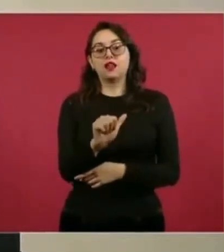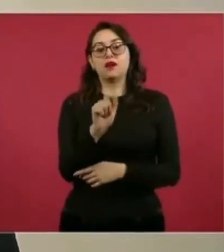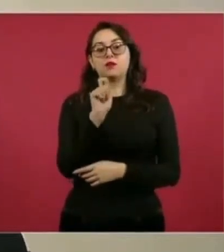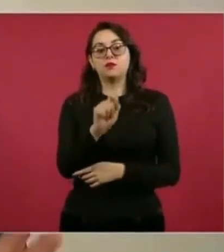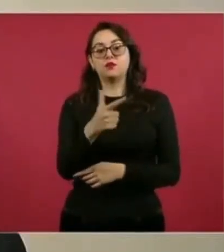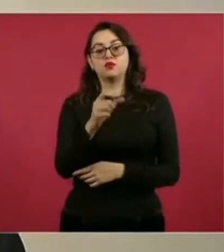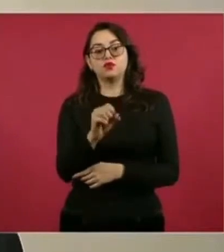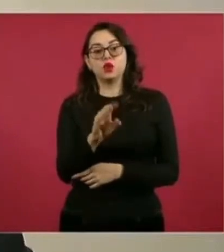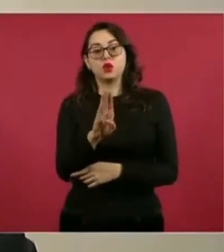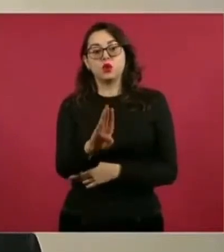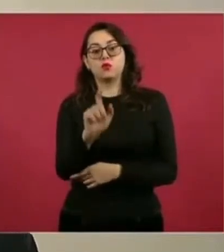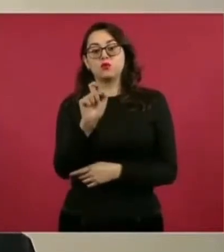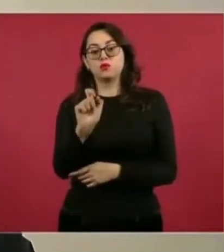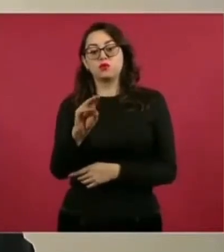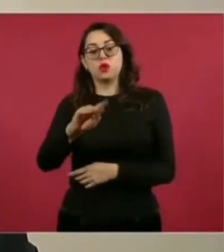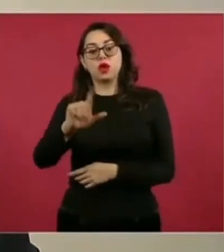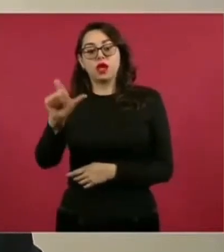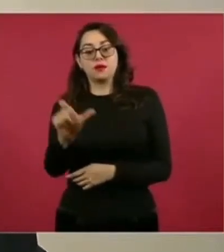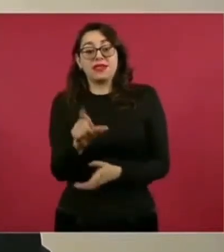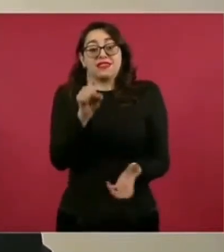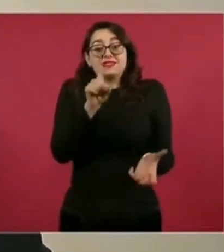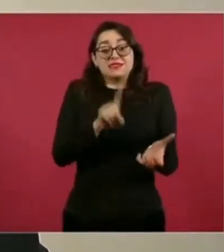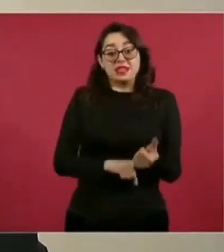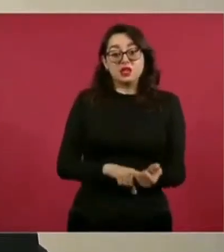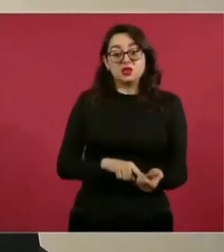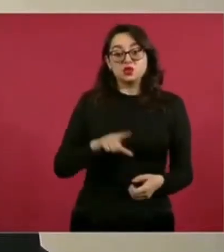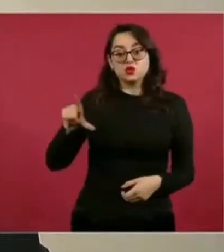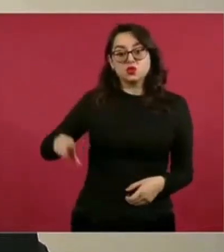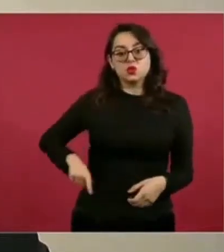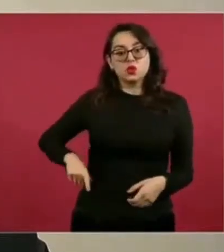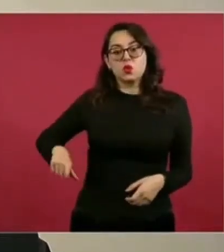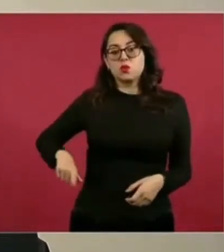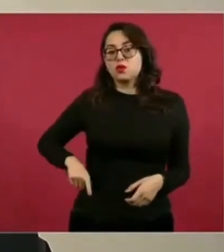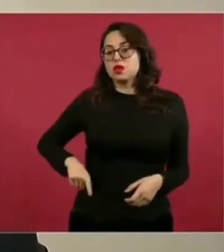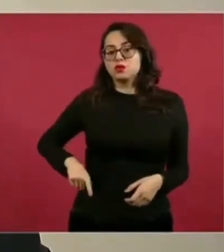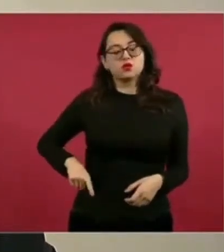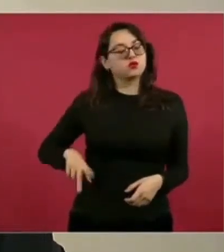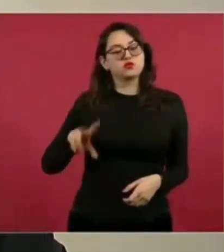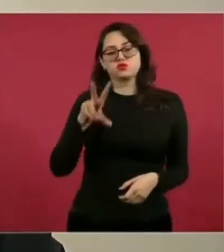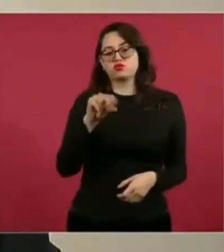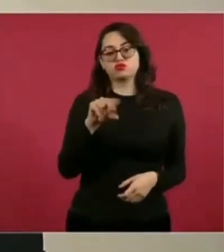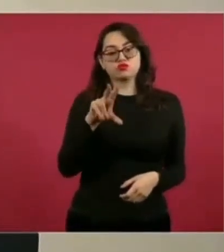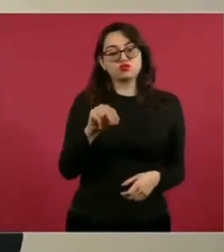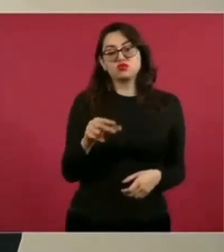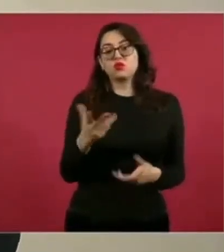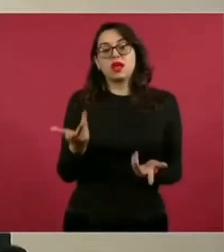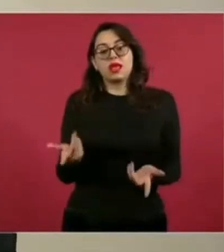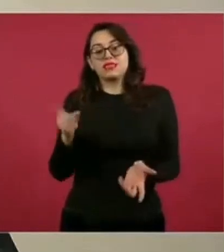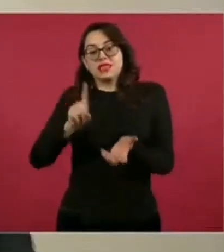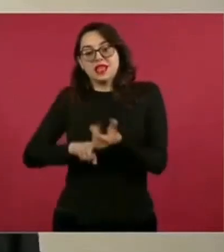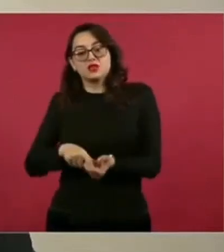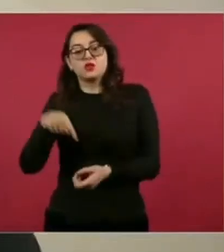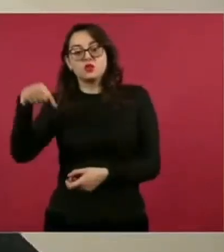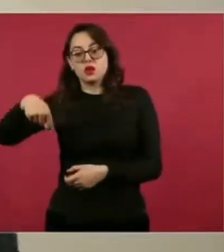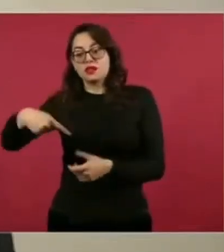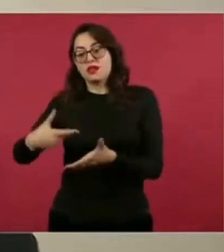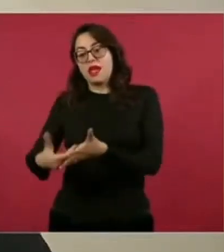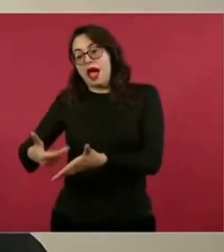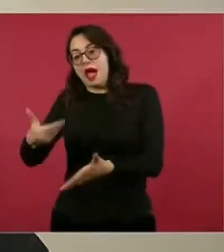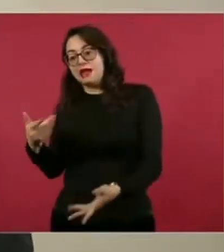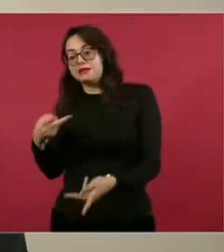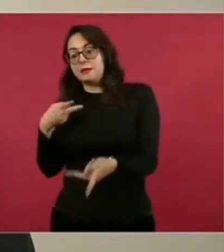que no es la base de datos de gobierno, sino una página de preproducción que se utiliza para